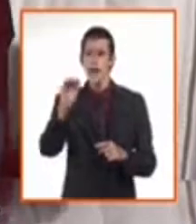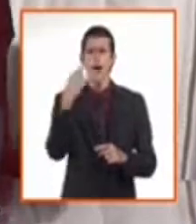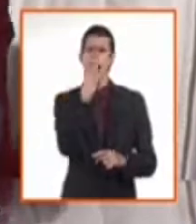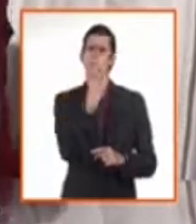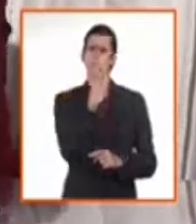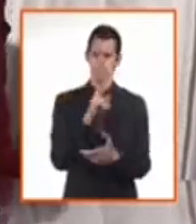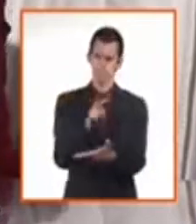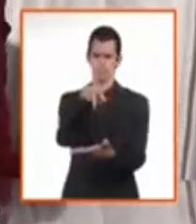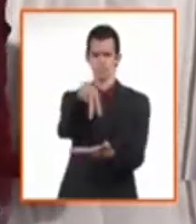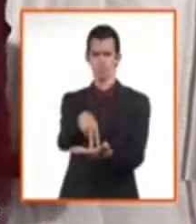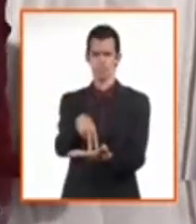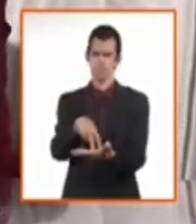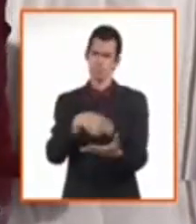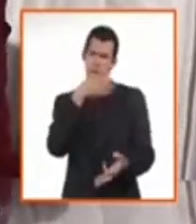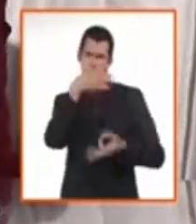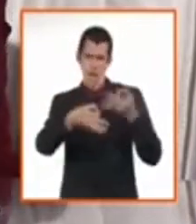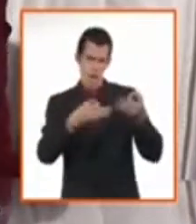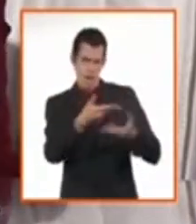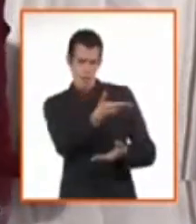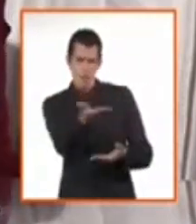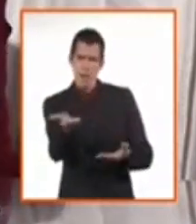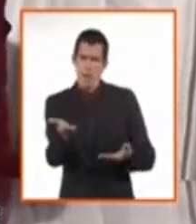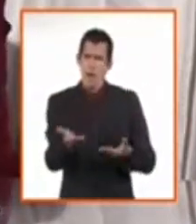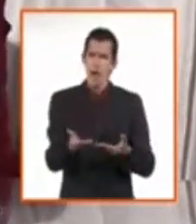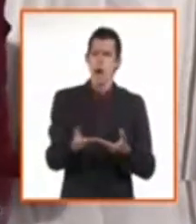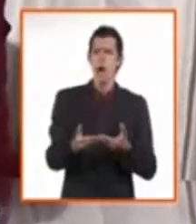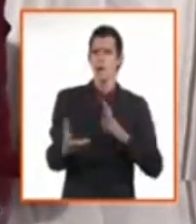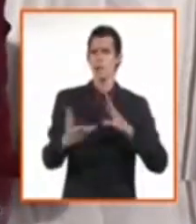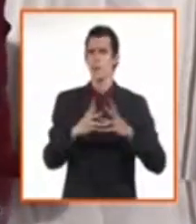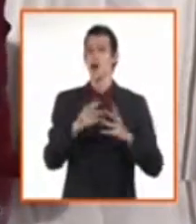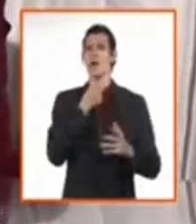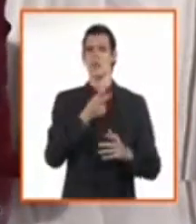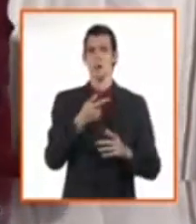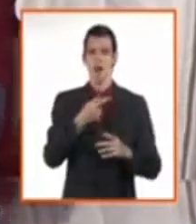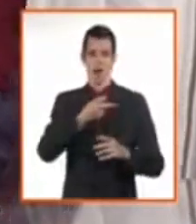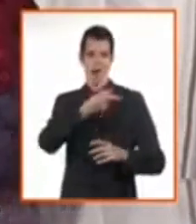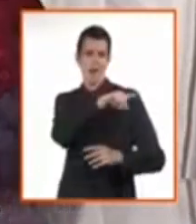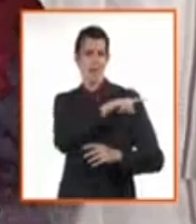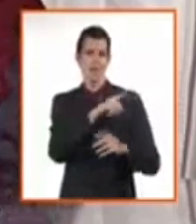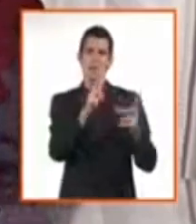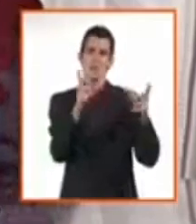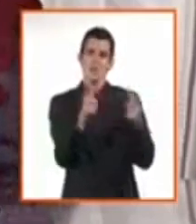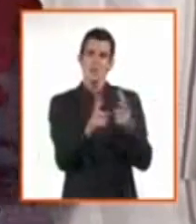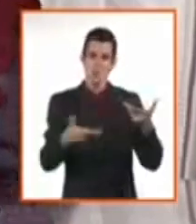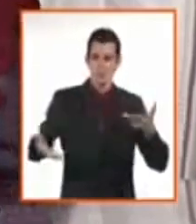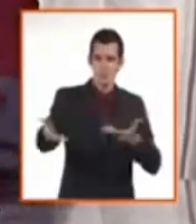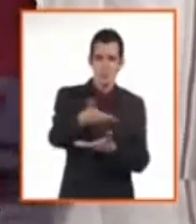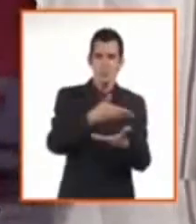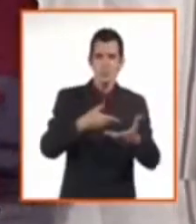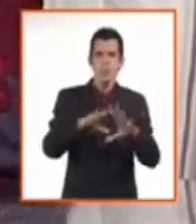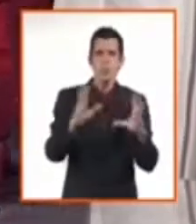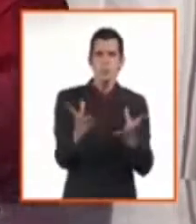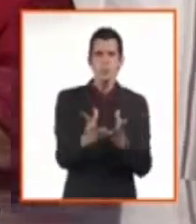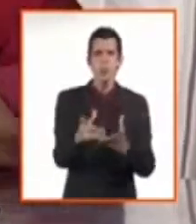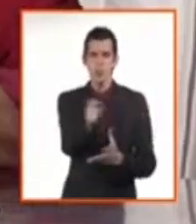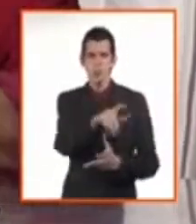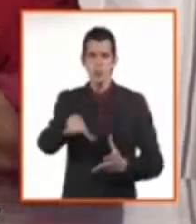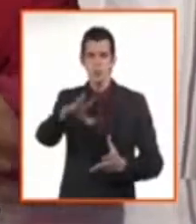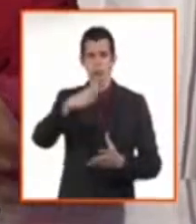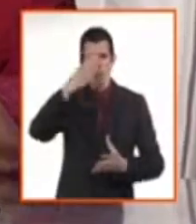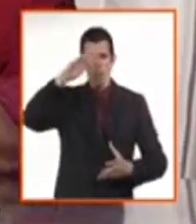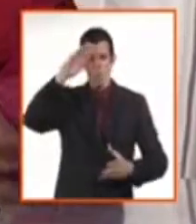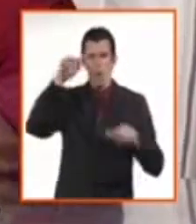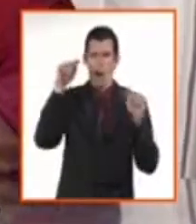que citaba también díaz-canel ayer en la reunión con la sociedad civil cubana donde él decía